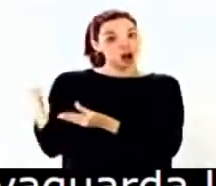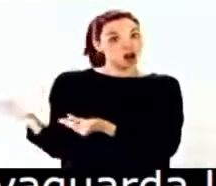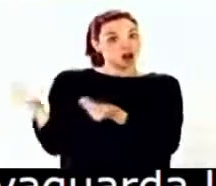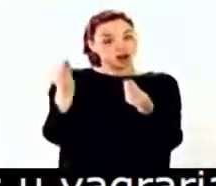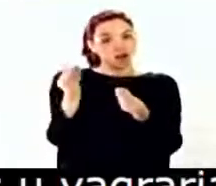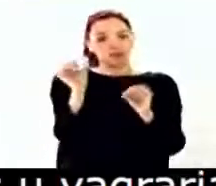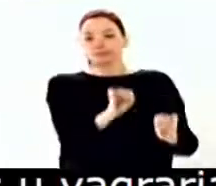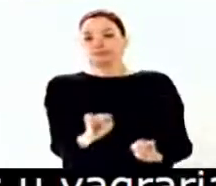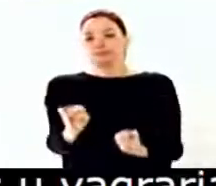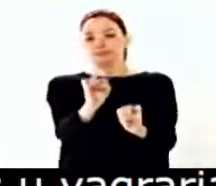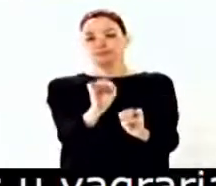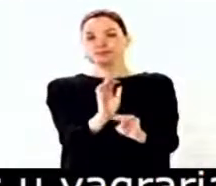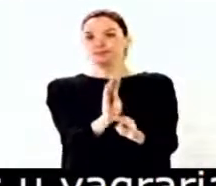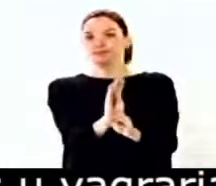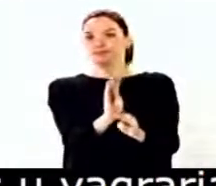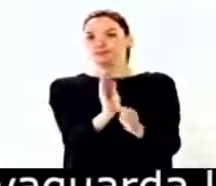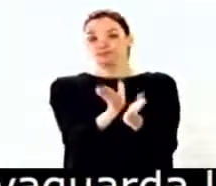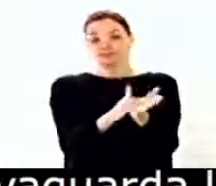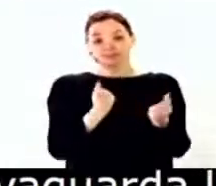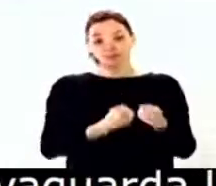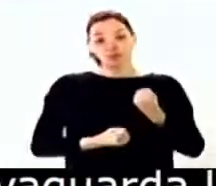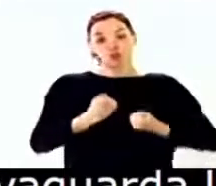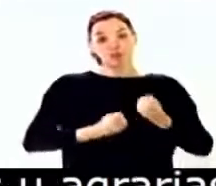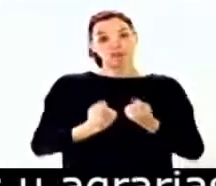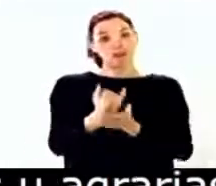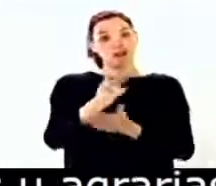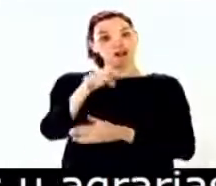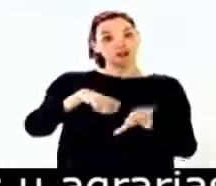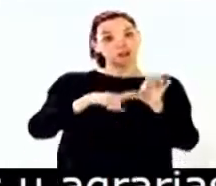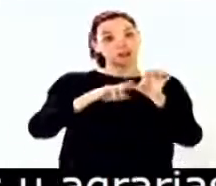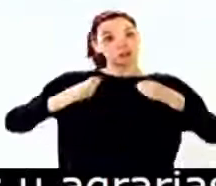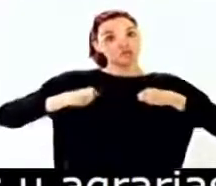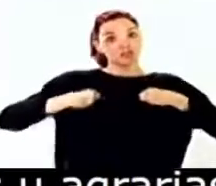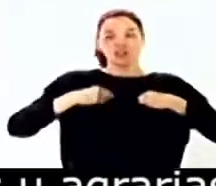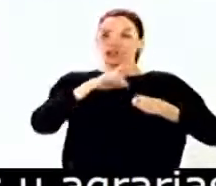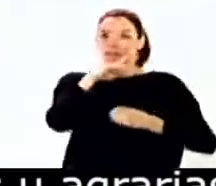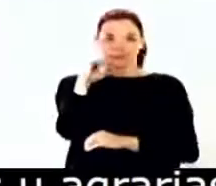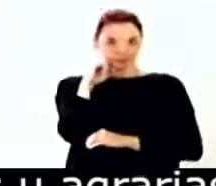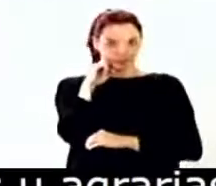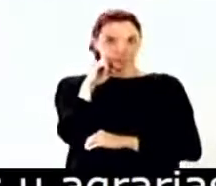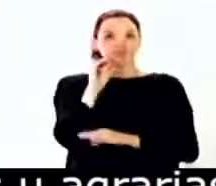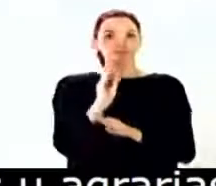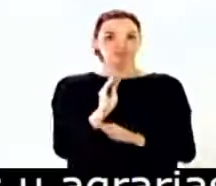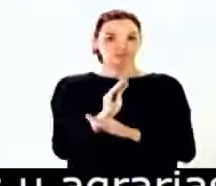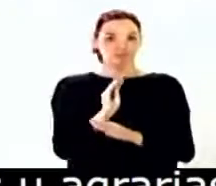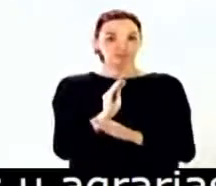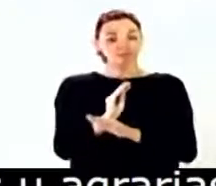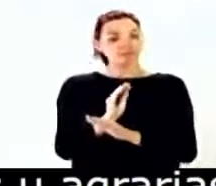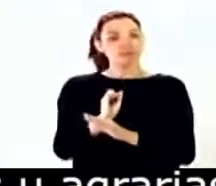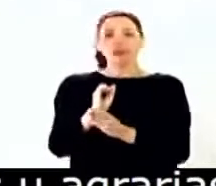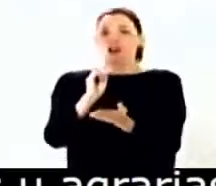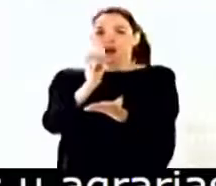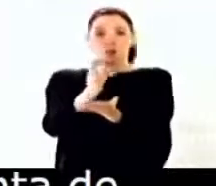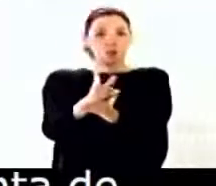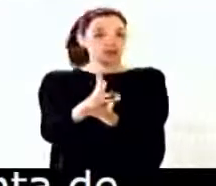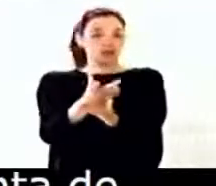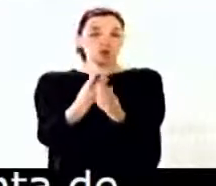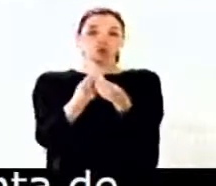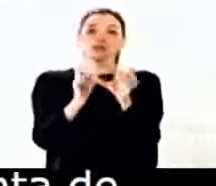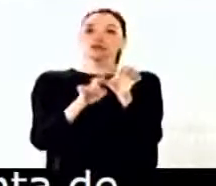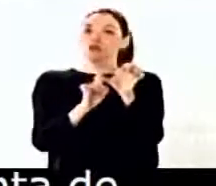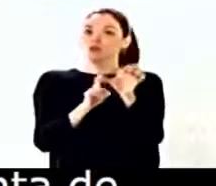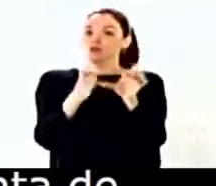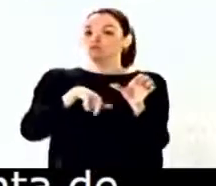aseguran las rentas de los agricultores de la región. Los seguros agrarios son una apuesta de la Junta de